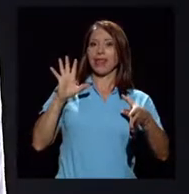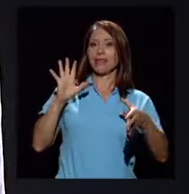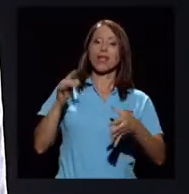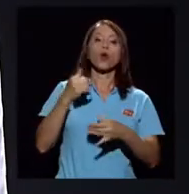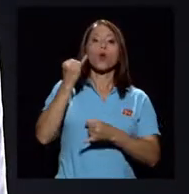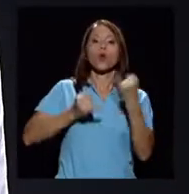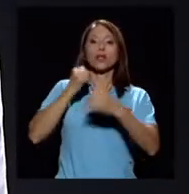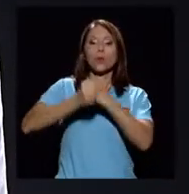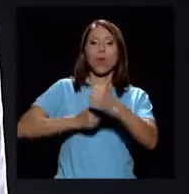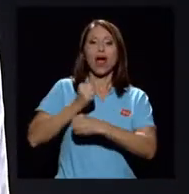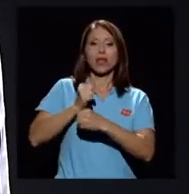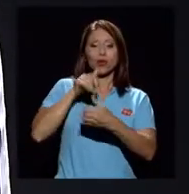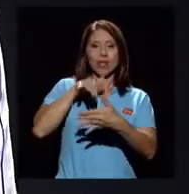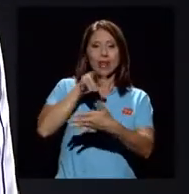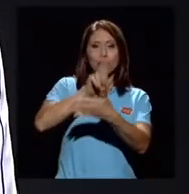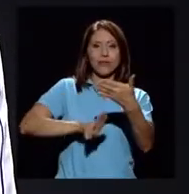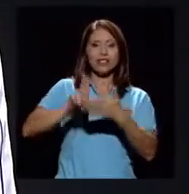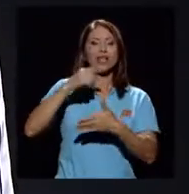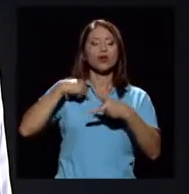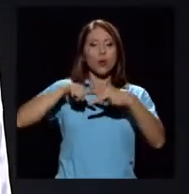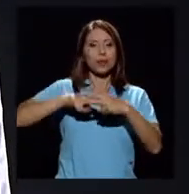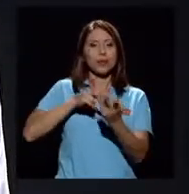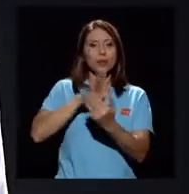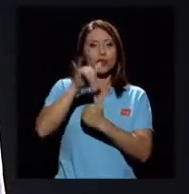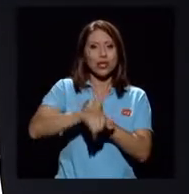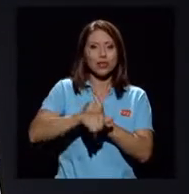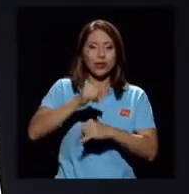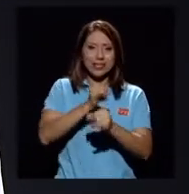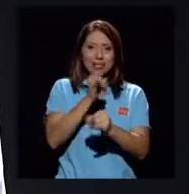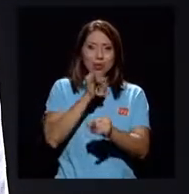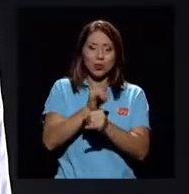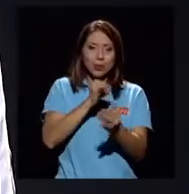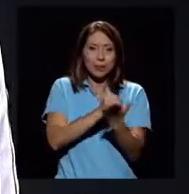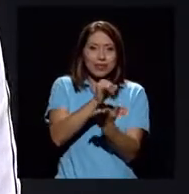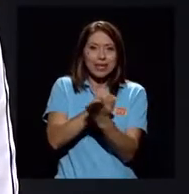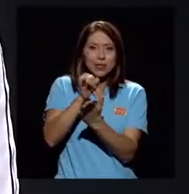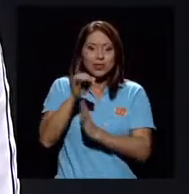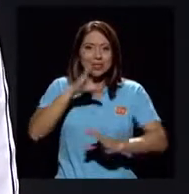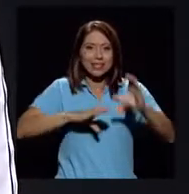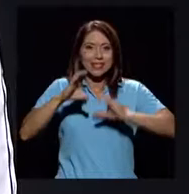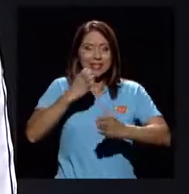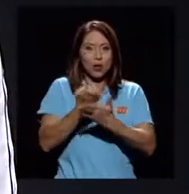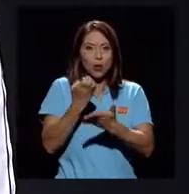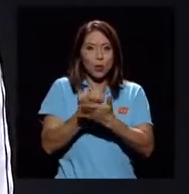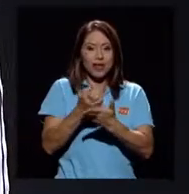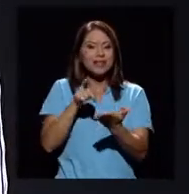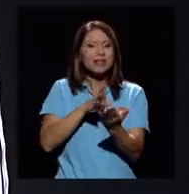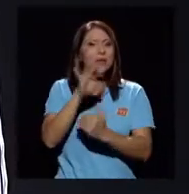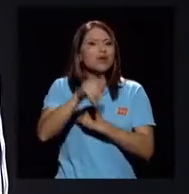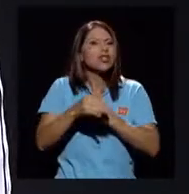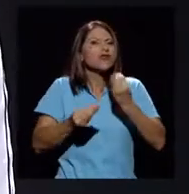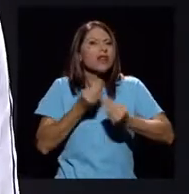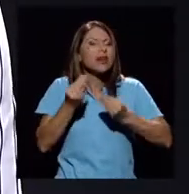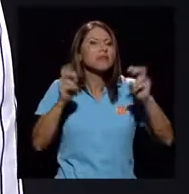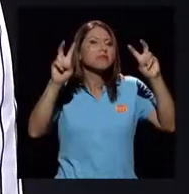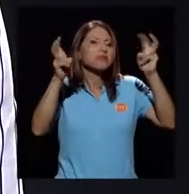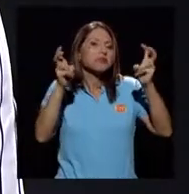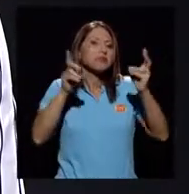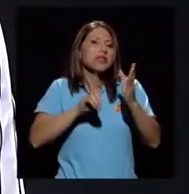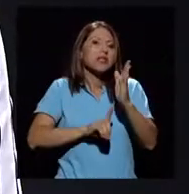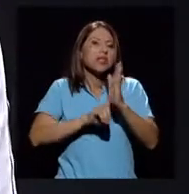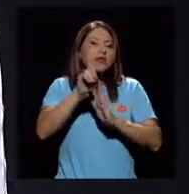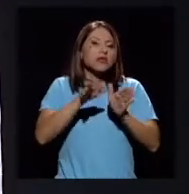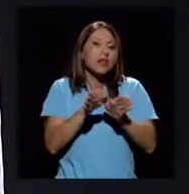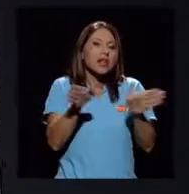la U, comencé a trabajar en un proyecto en el Instituto de Investigaciones en Ciencias Económicas y este proyecto era de temas de desarrollo en general y temas